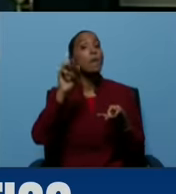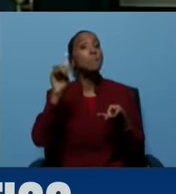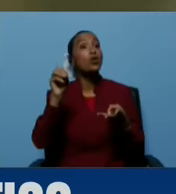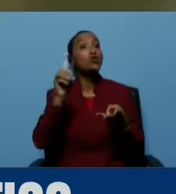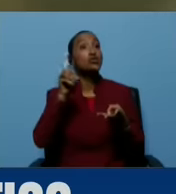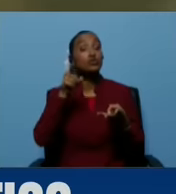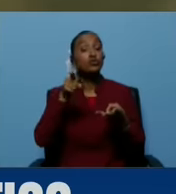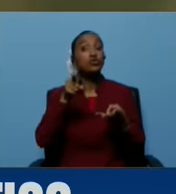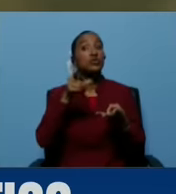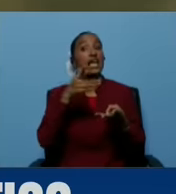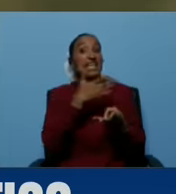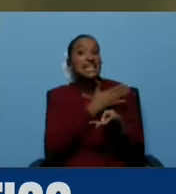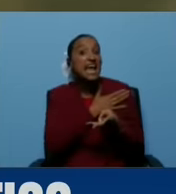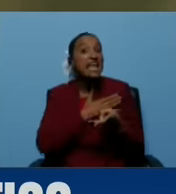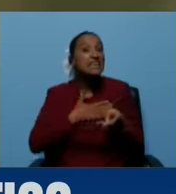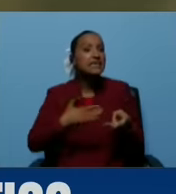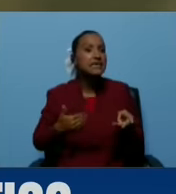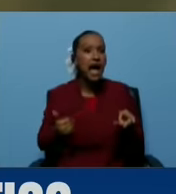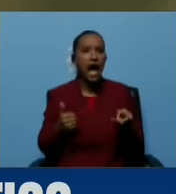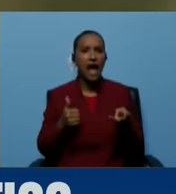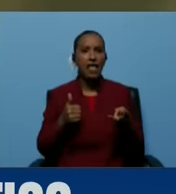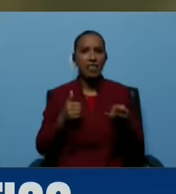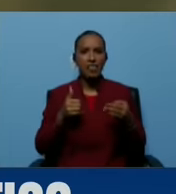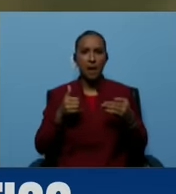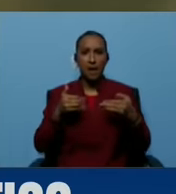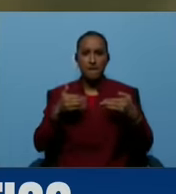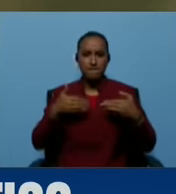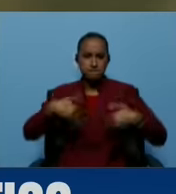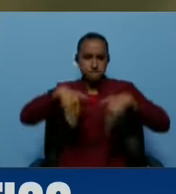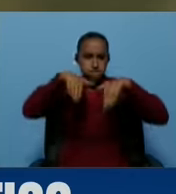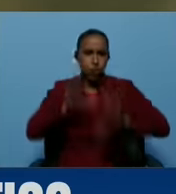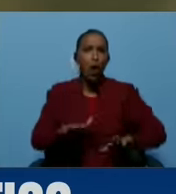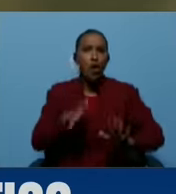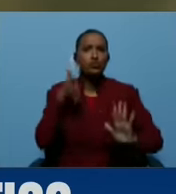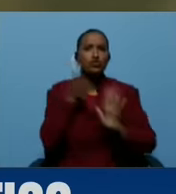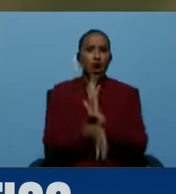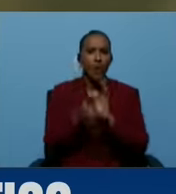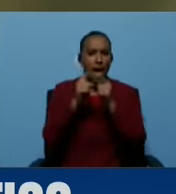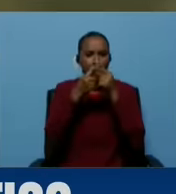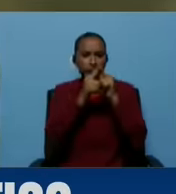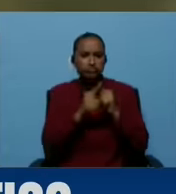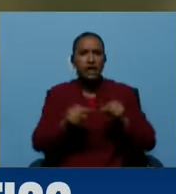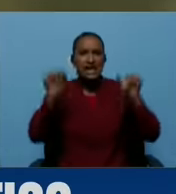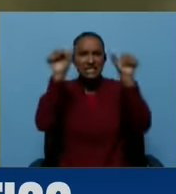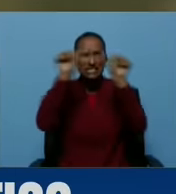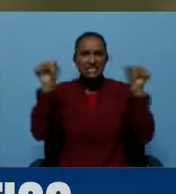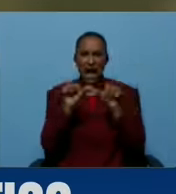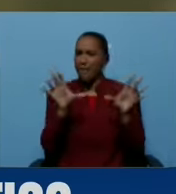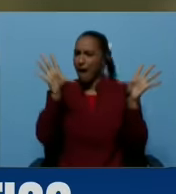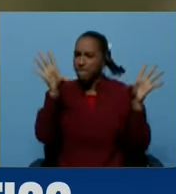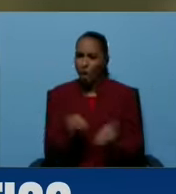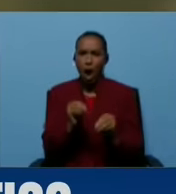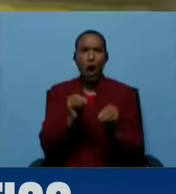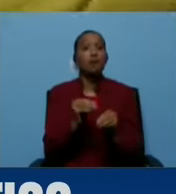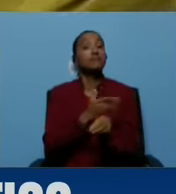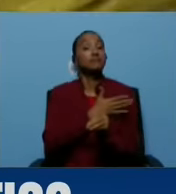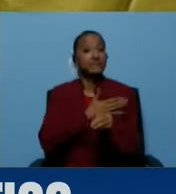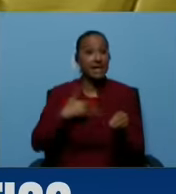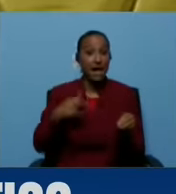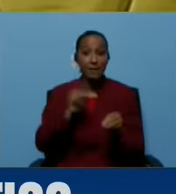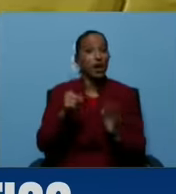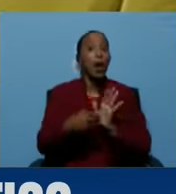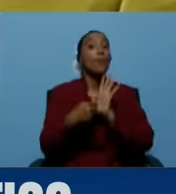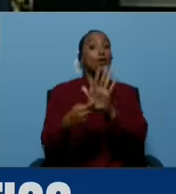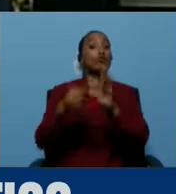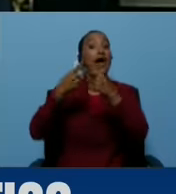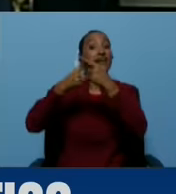Pretendían detener el proceso de transmisión para que no hubiese resultados e imponer estos resultados fraudulentos desde